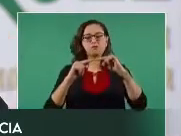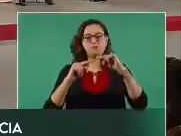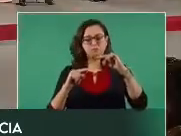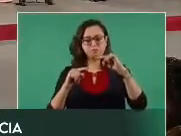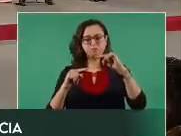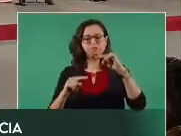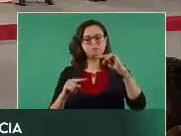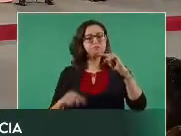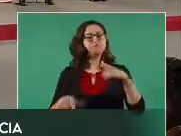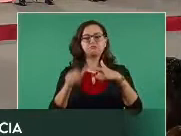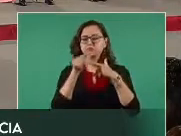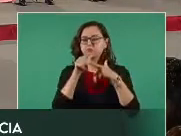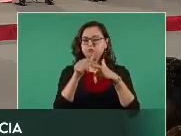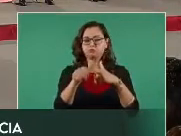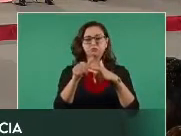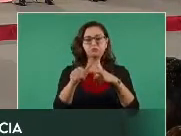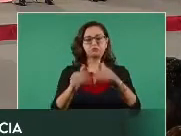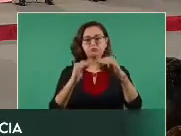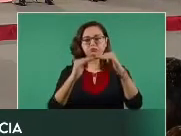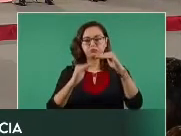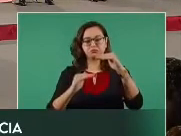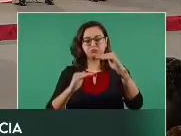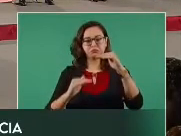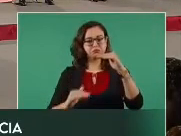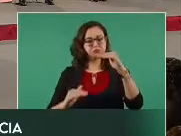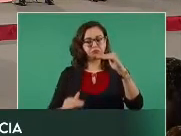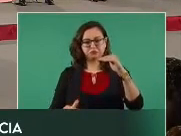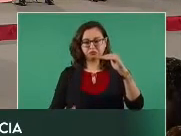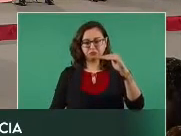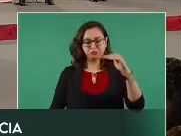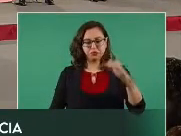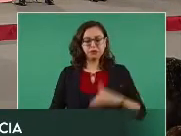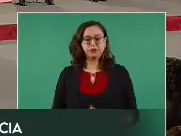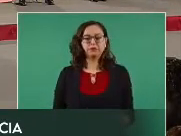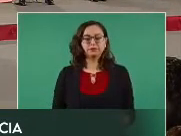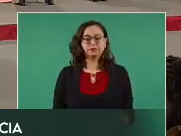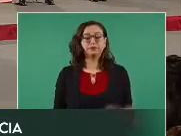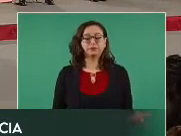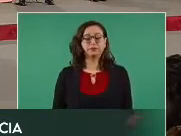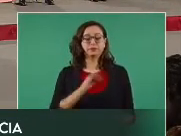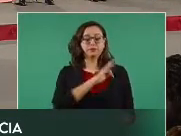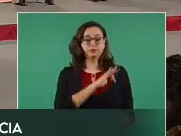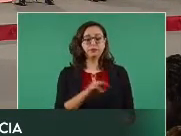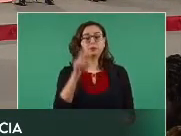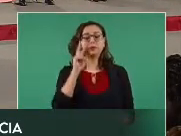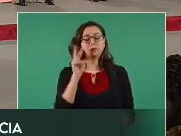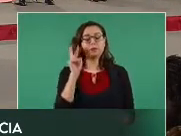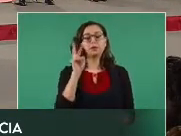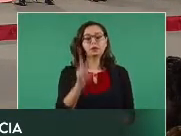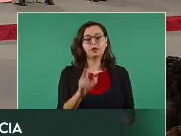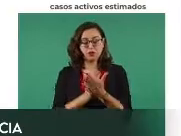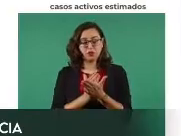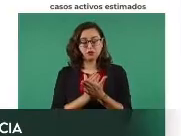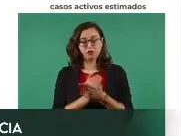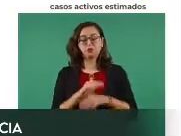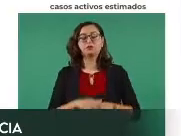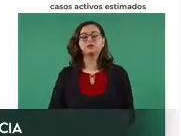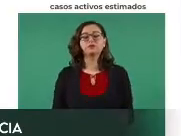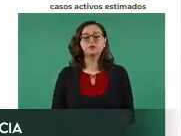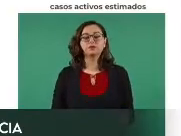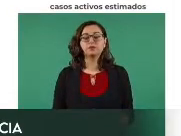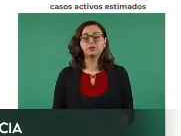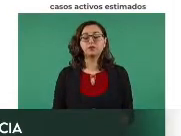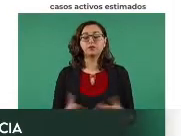la curva epidémica de casos estimados empezó a declinar y hoy hay señales claras de que está en un proceso de reducción y